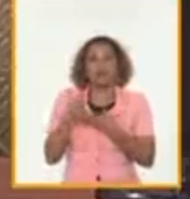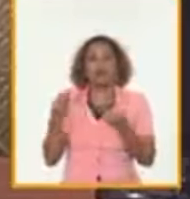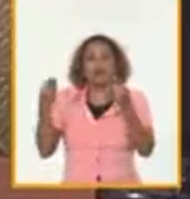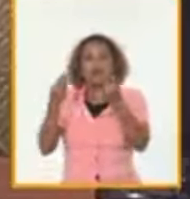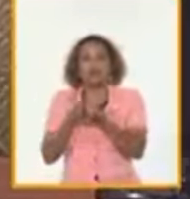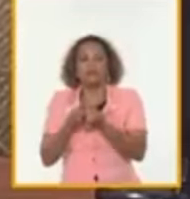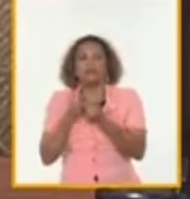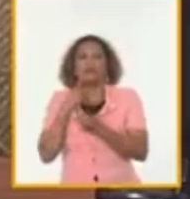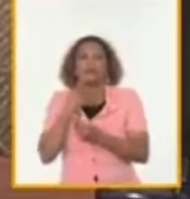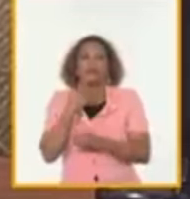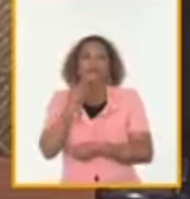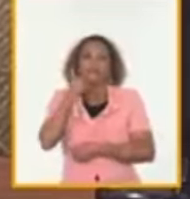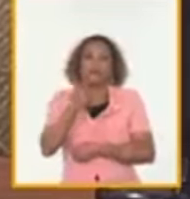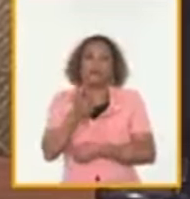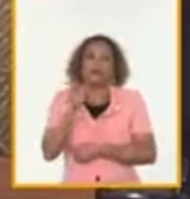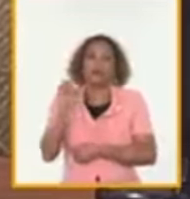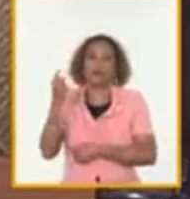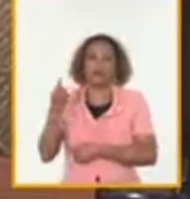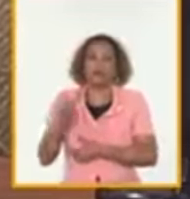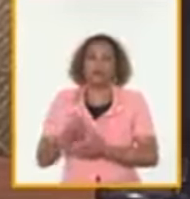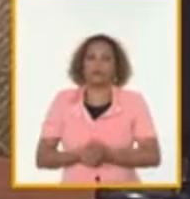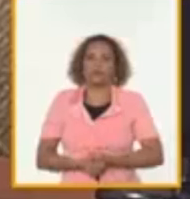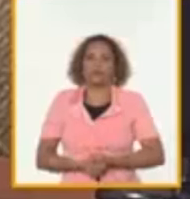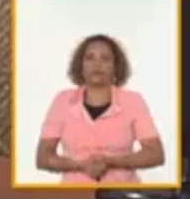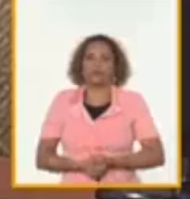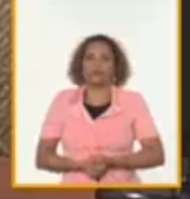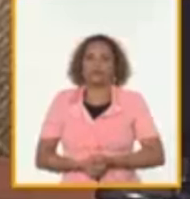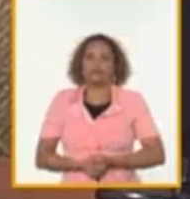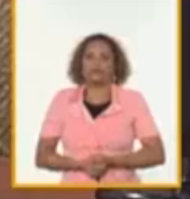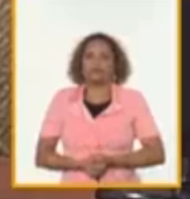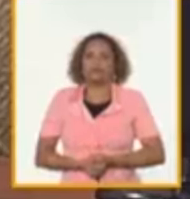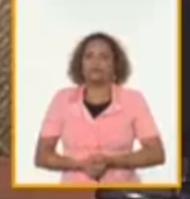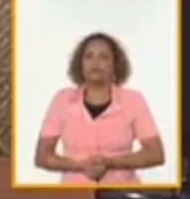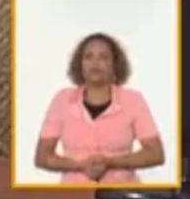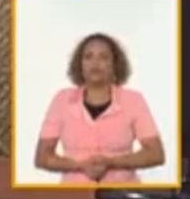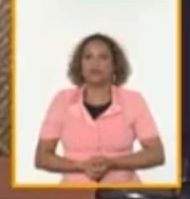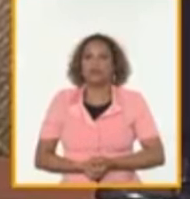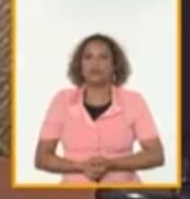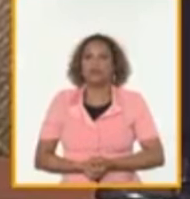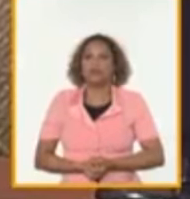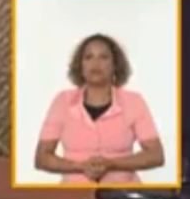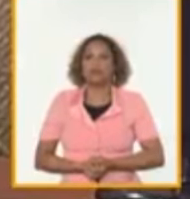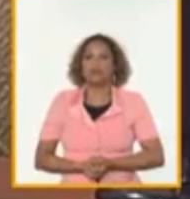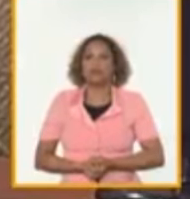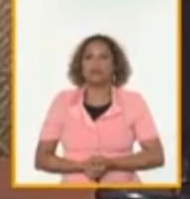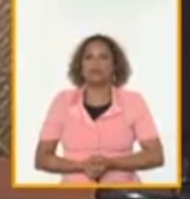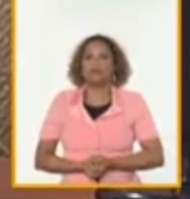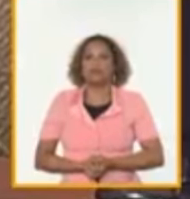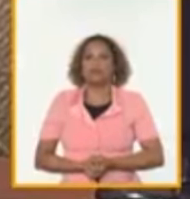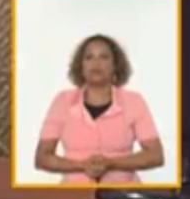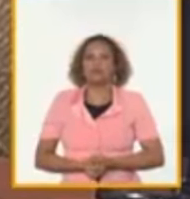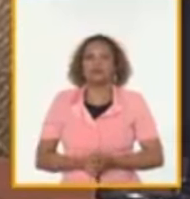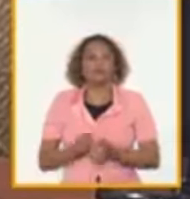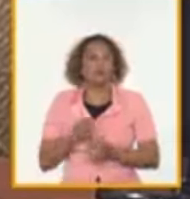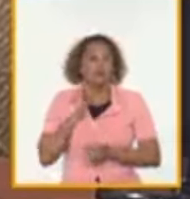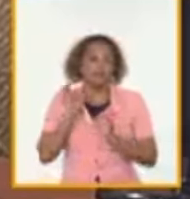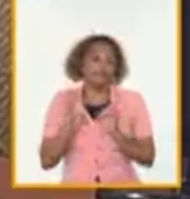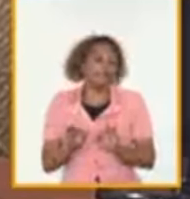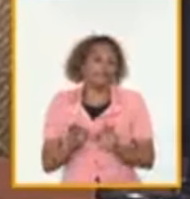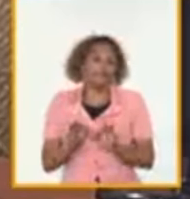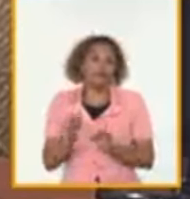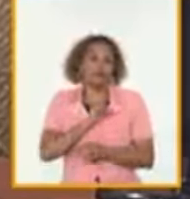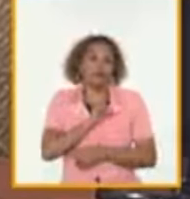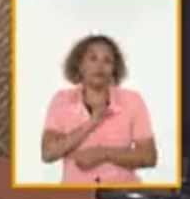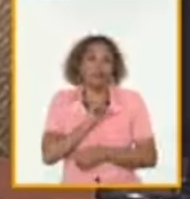exactamente Randy nosotros realmente Eh no quisiéramos que pasara no quisiéramos que pasara realmente pero